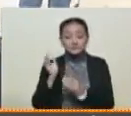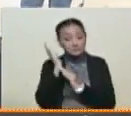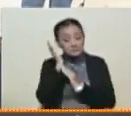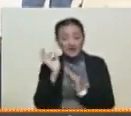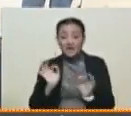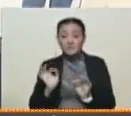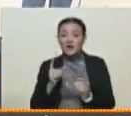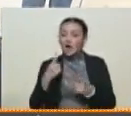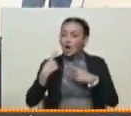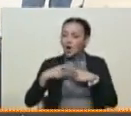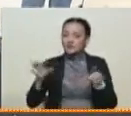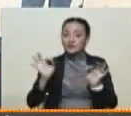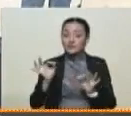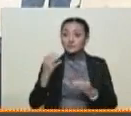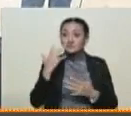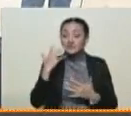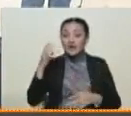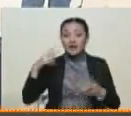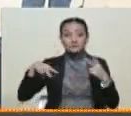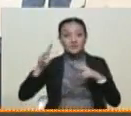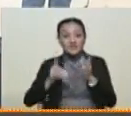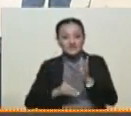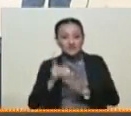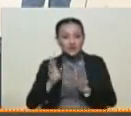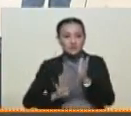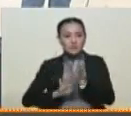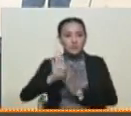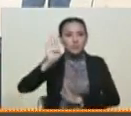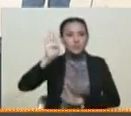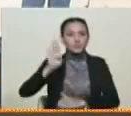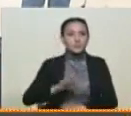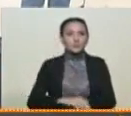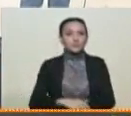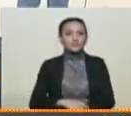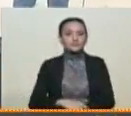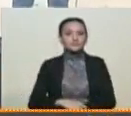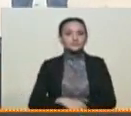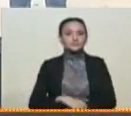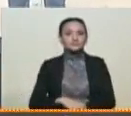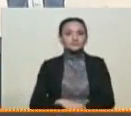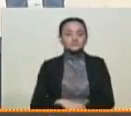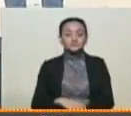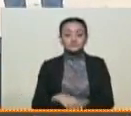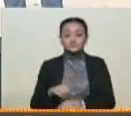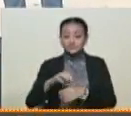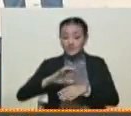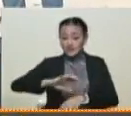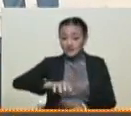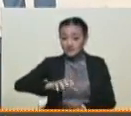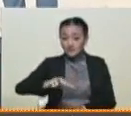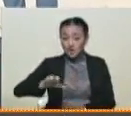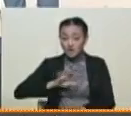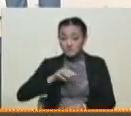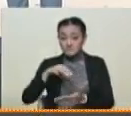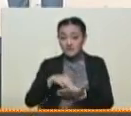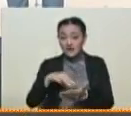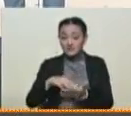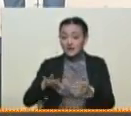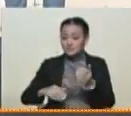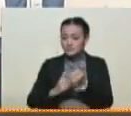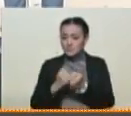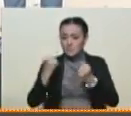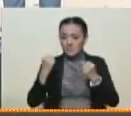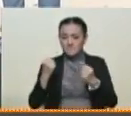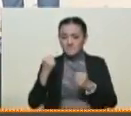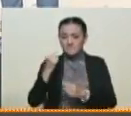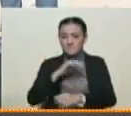enfoque multicéntrico de desarrollo y de crecimiento. Porque cada una de las subregiones de Miranda tiene su propia potencialidad económica,